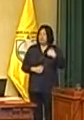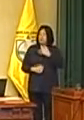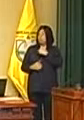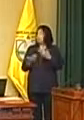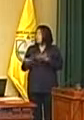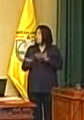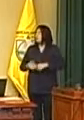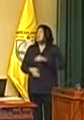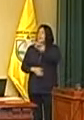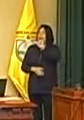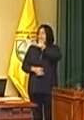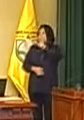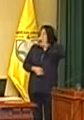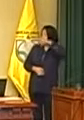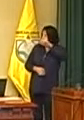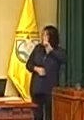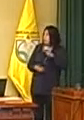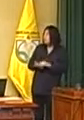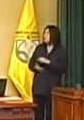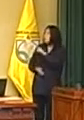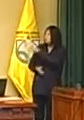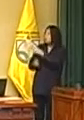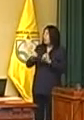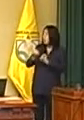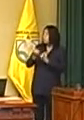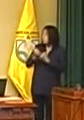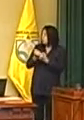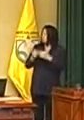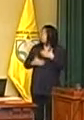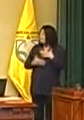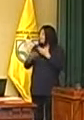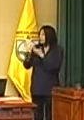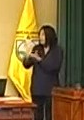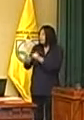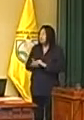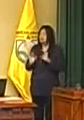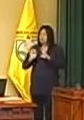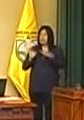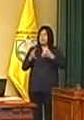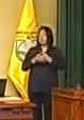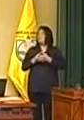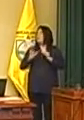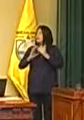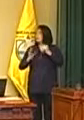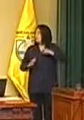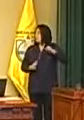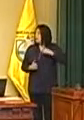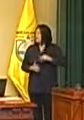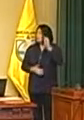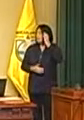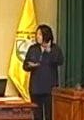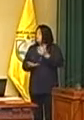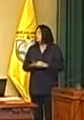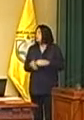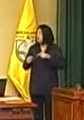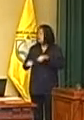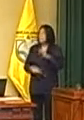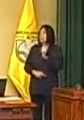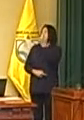nosotros, ACODAPE, ha sido un honor contar con su apoyo generoso y el de su equipo de la Municipalidad de Miraflores en este